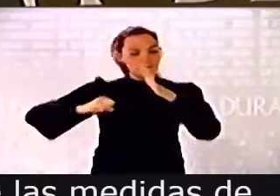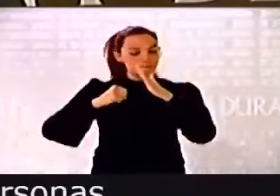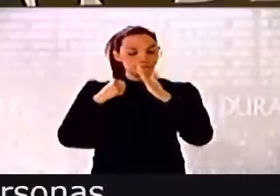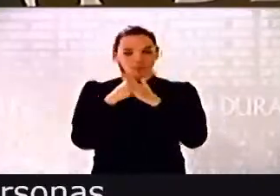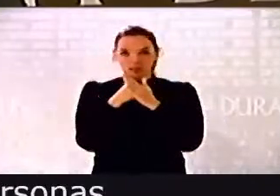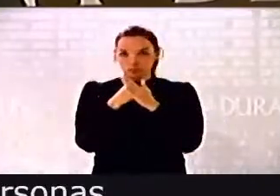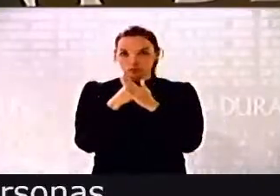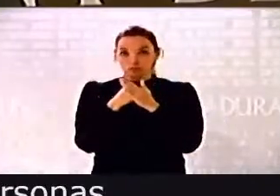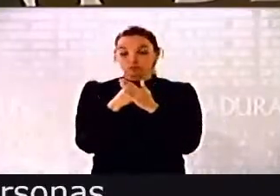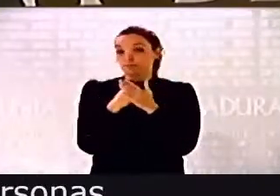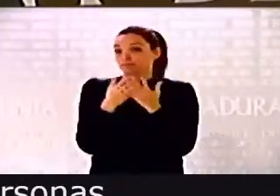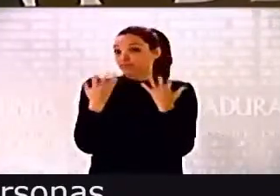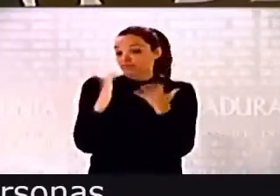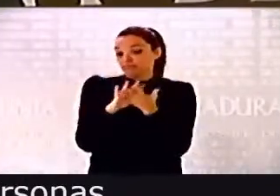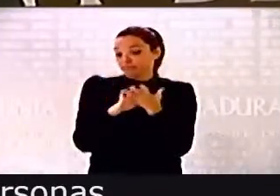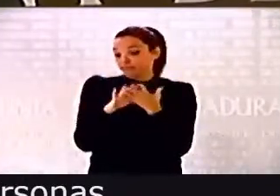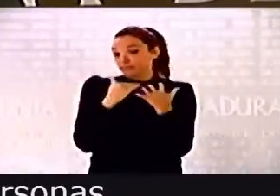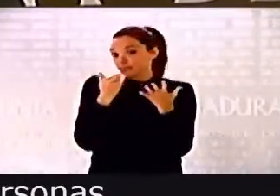sentido, y por terminar,